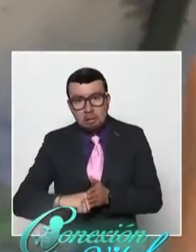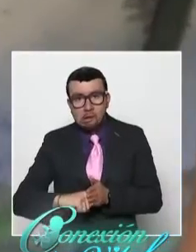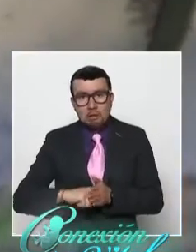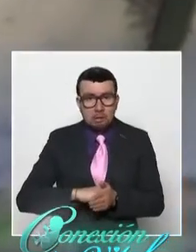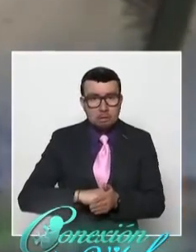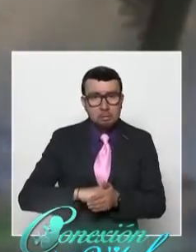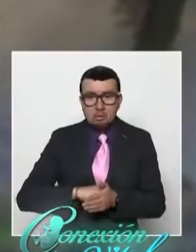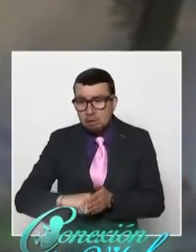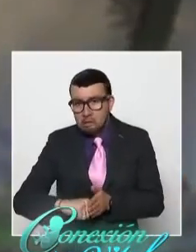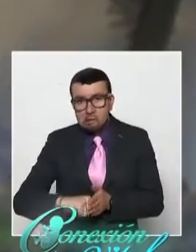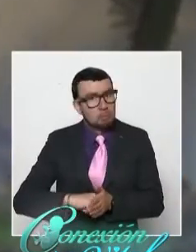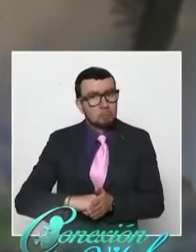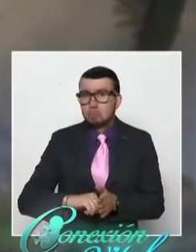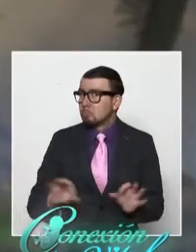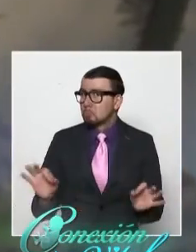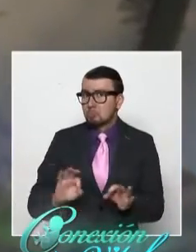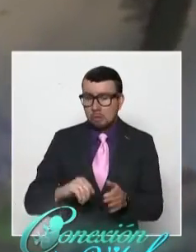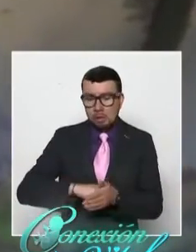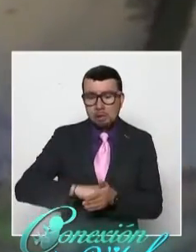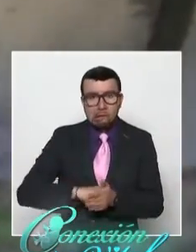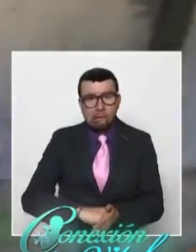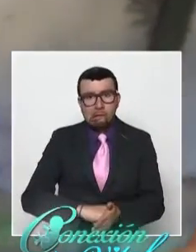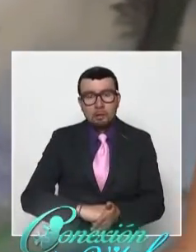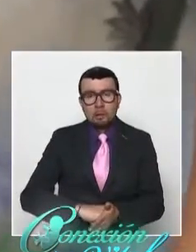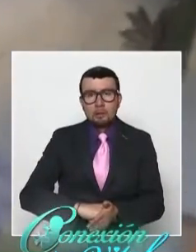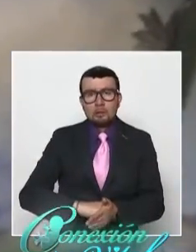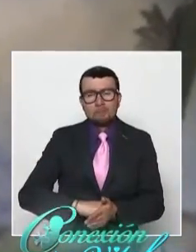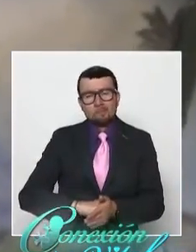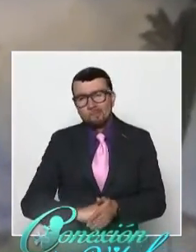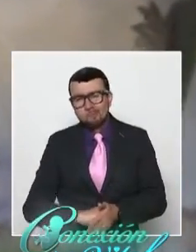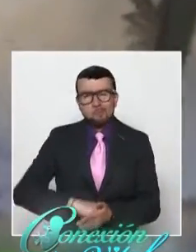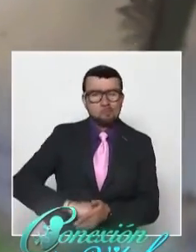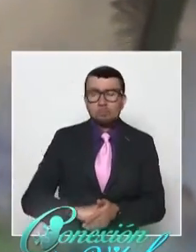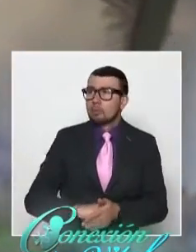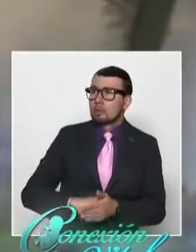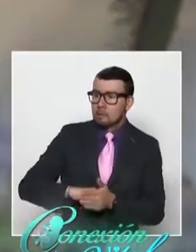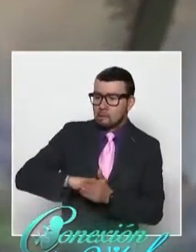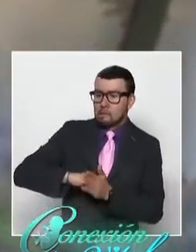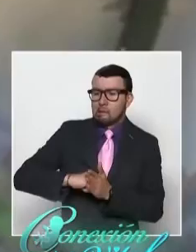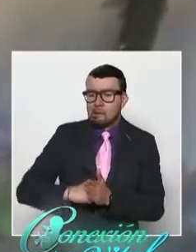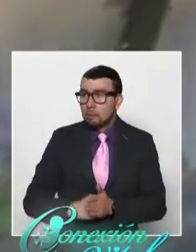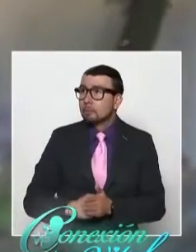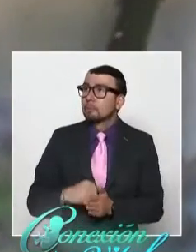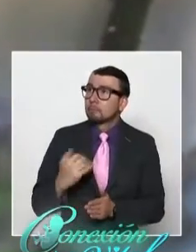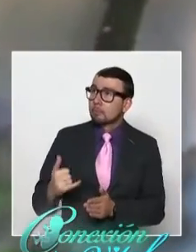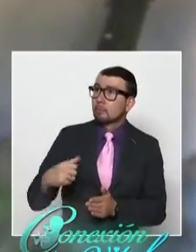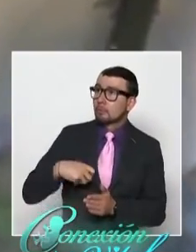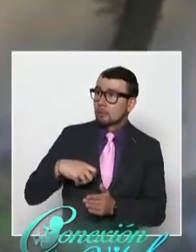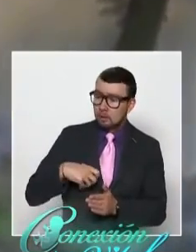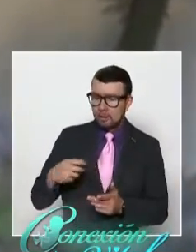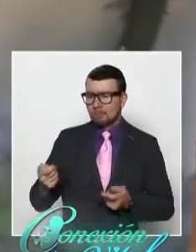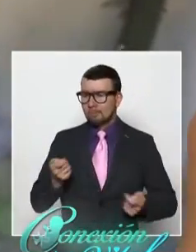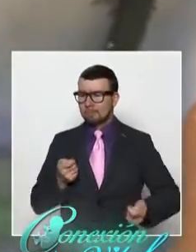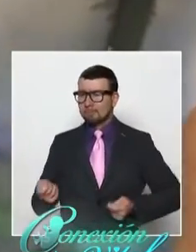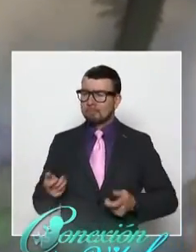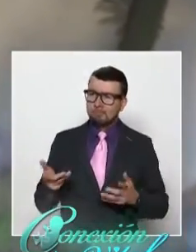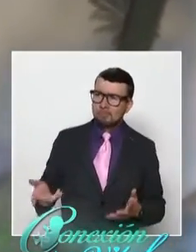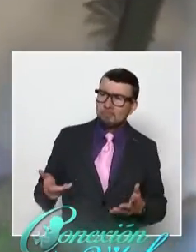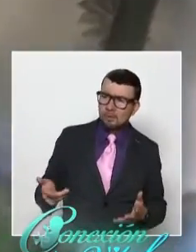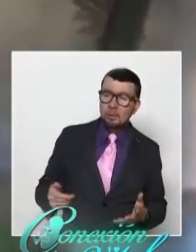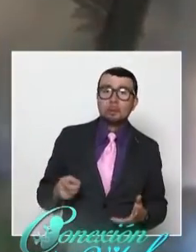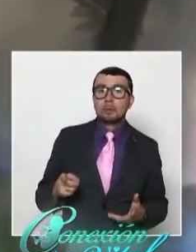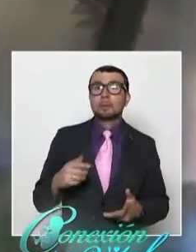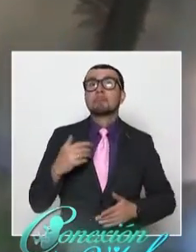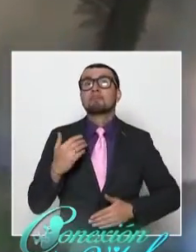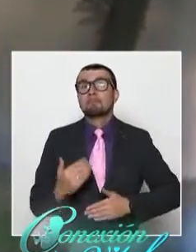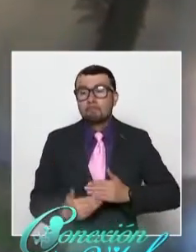no tiene buen movimiento articular y tiene una deformidad severa en valgo bilateral. Eso le está trayendo